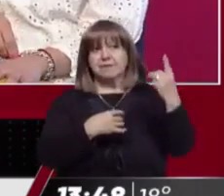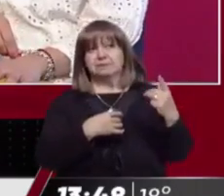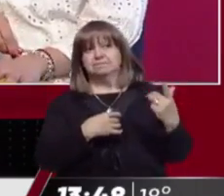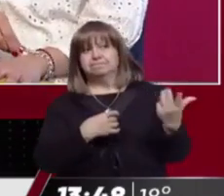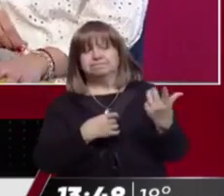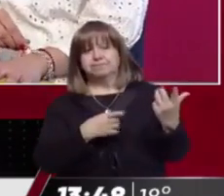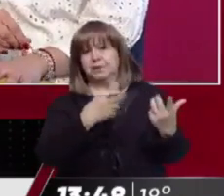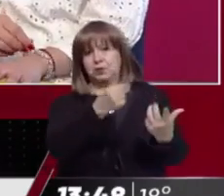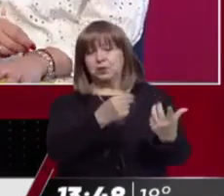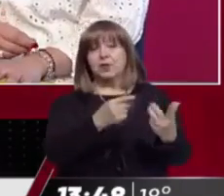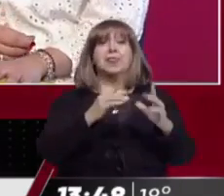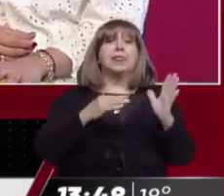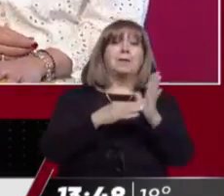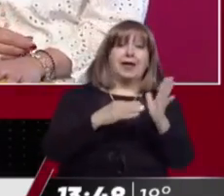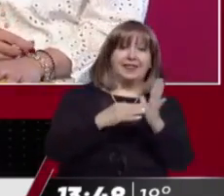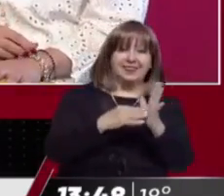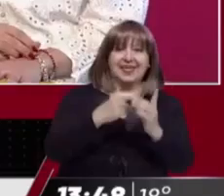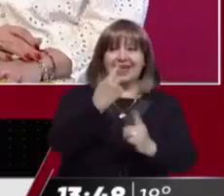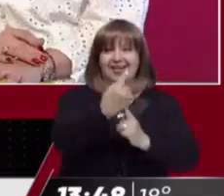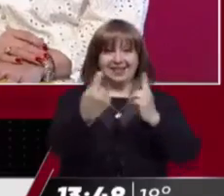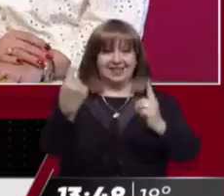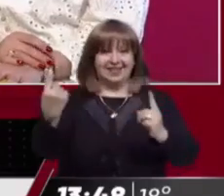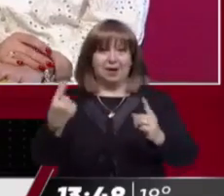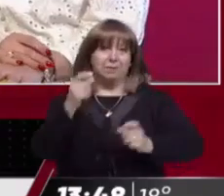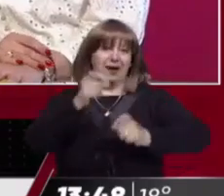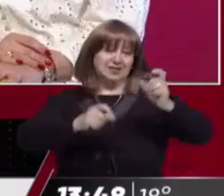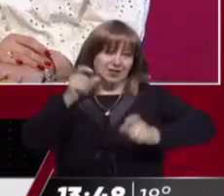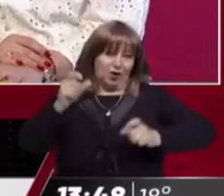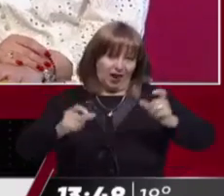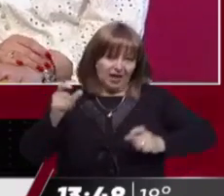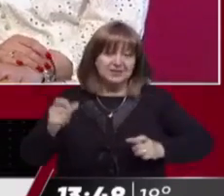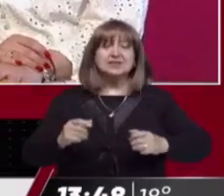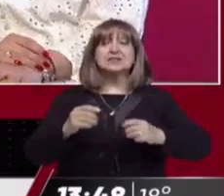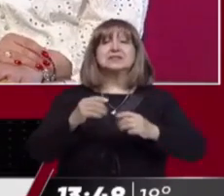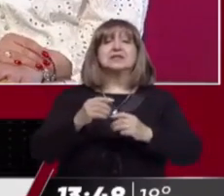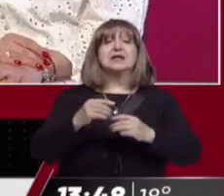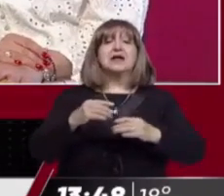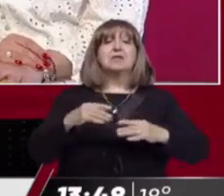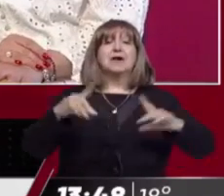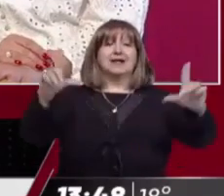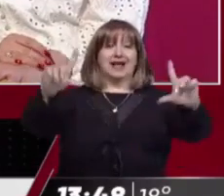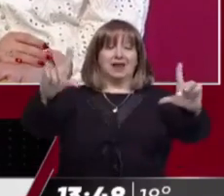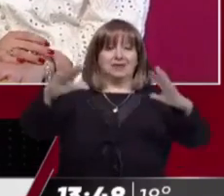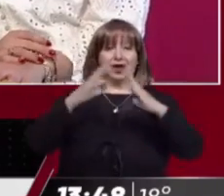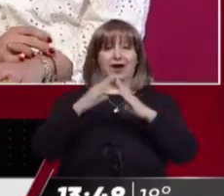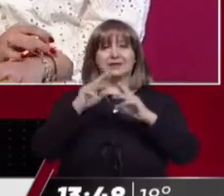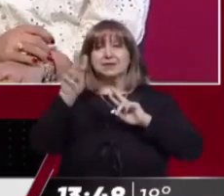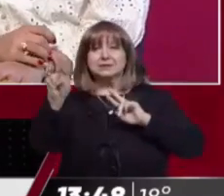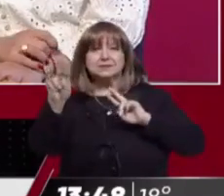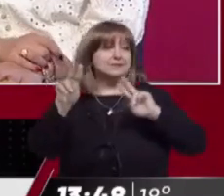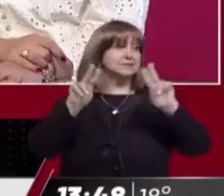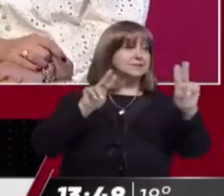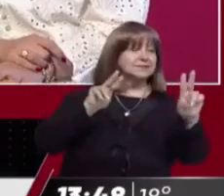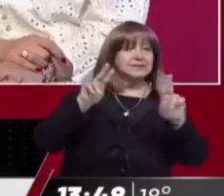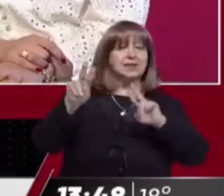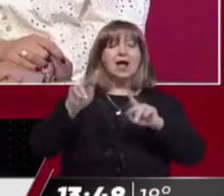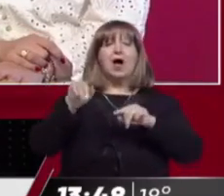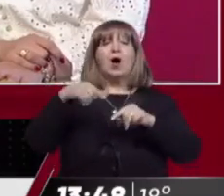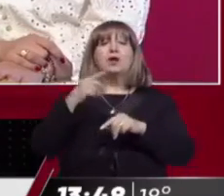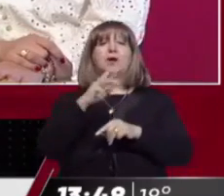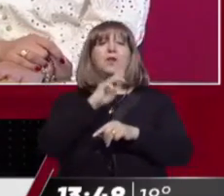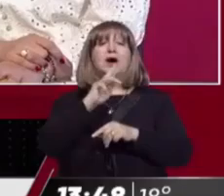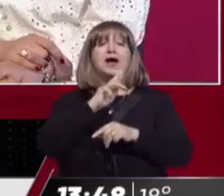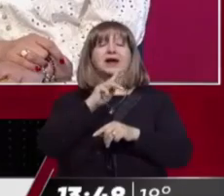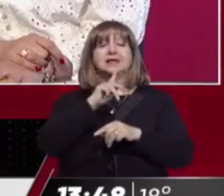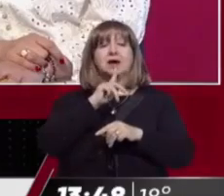Joe Biden no le hizo explícito su apoyo. Y en este caso, lo de Taylor Swift es muy importante porque